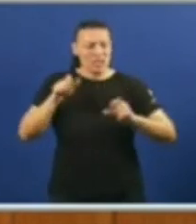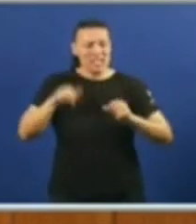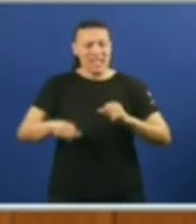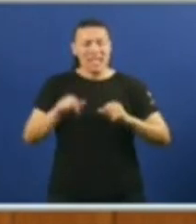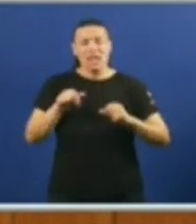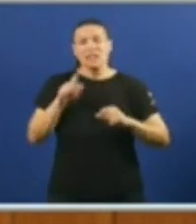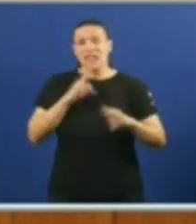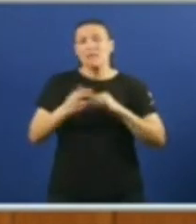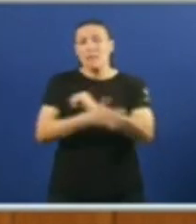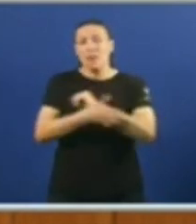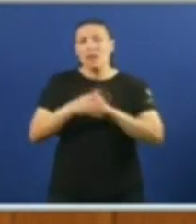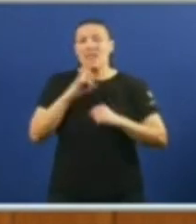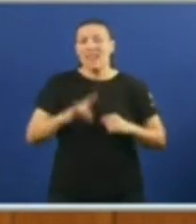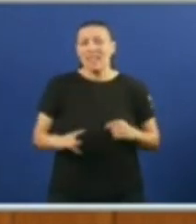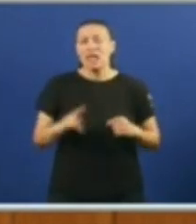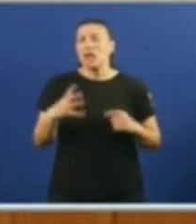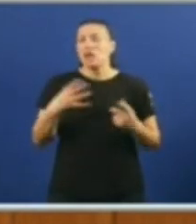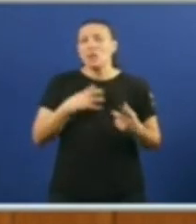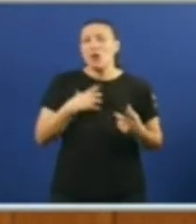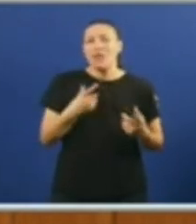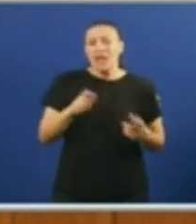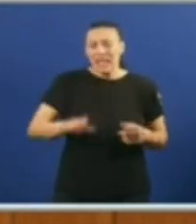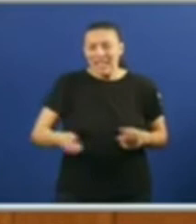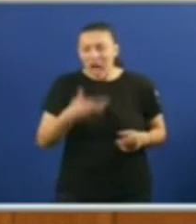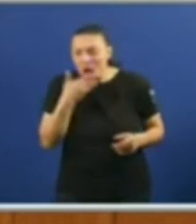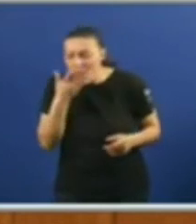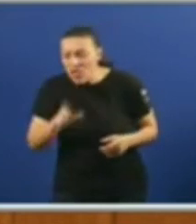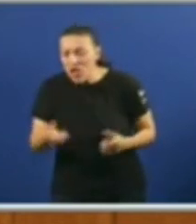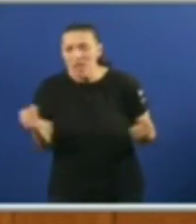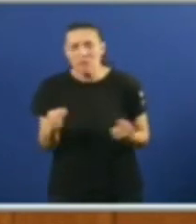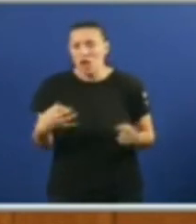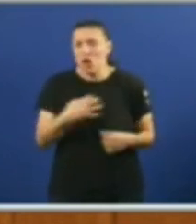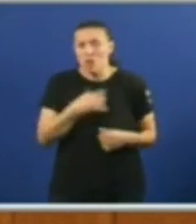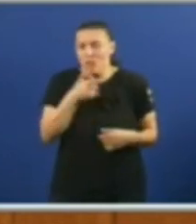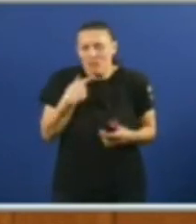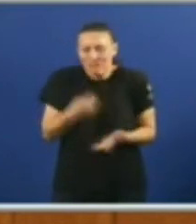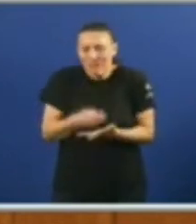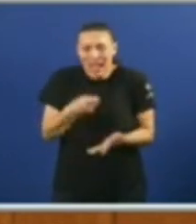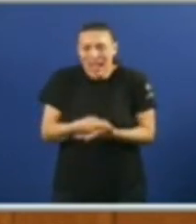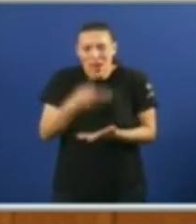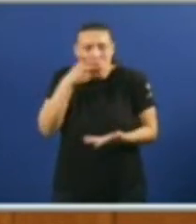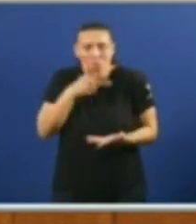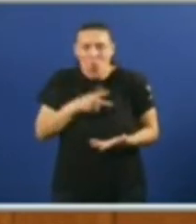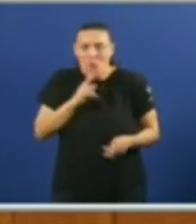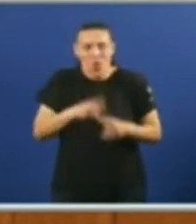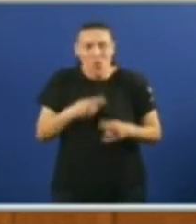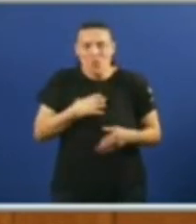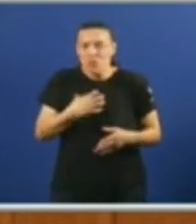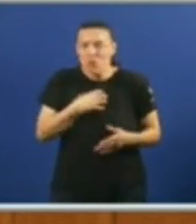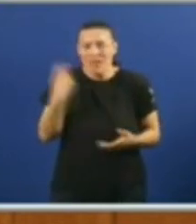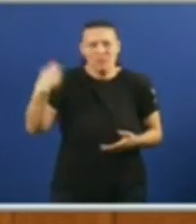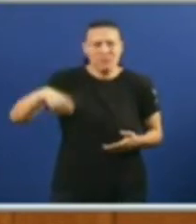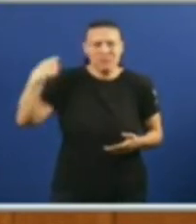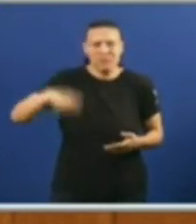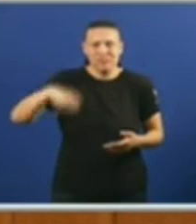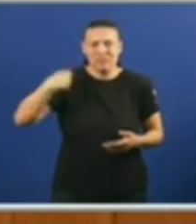ten pobreza enerxética, que non pode prender a calefacción no inverno porque non se pode permitir o luxo de pagar un coste tan